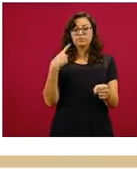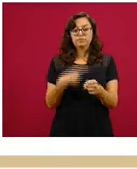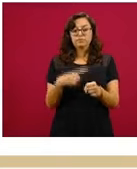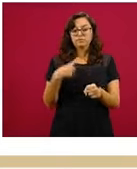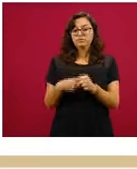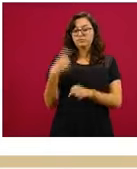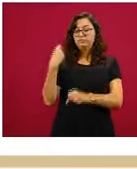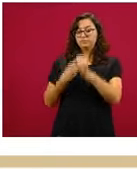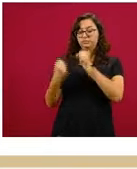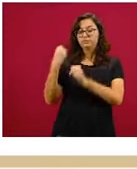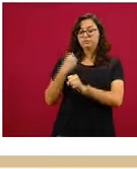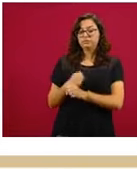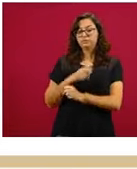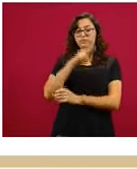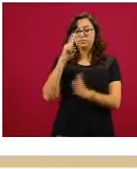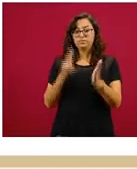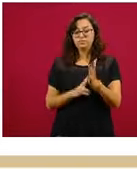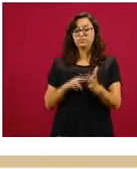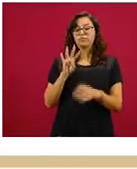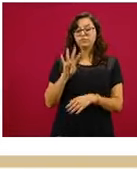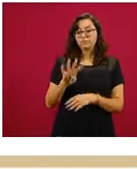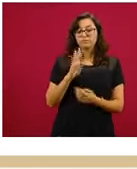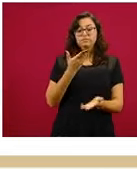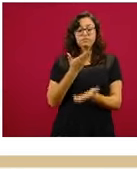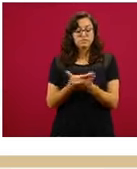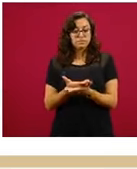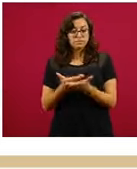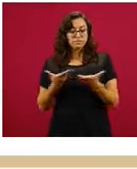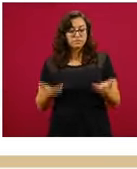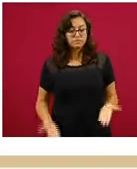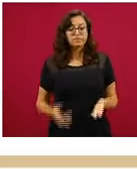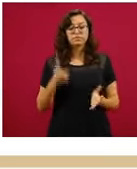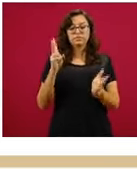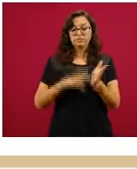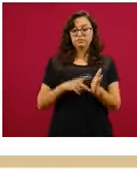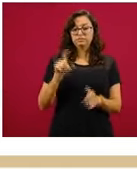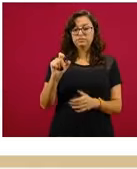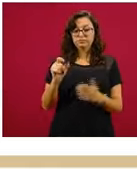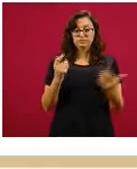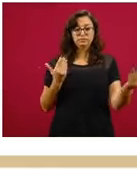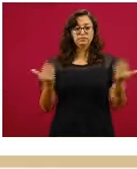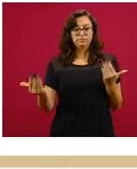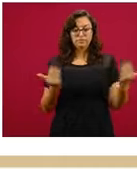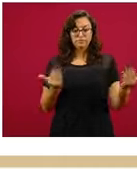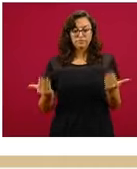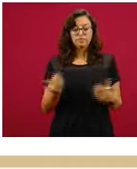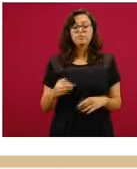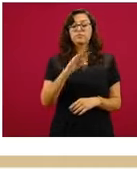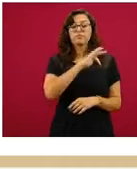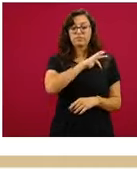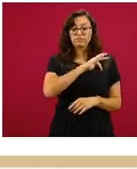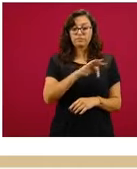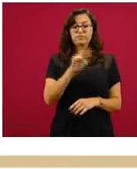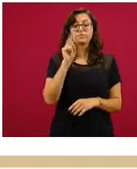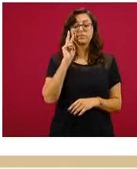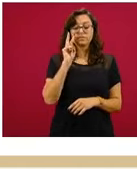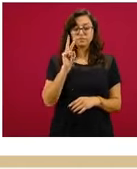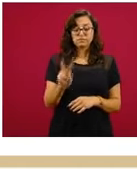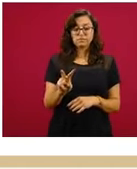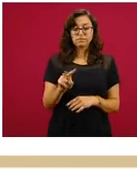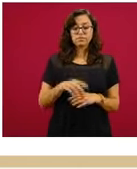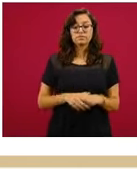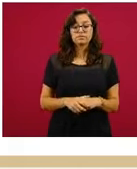en 2019 versus los casos de tuberculosis que hemos identificado en el 2020. Y como ustedes pueden ver,